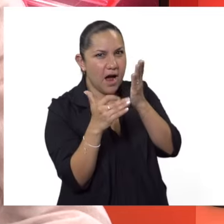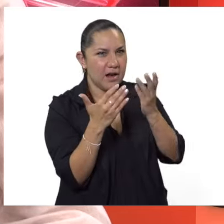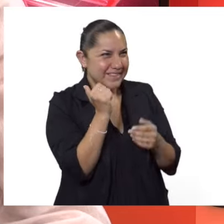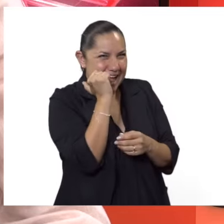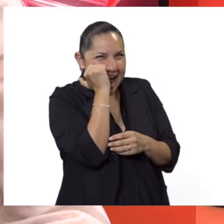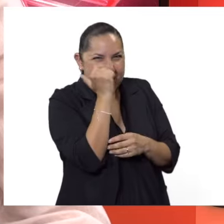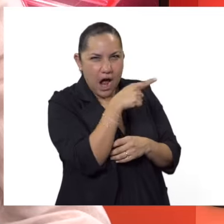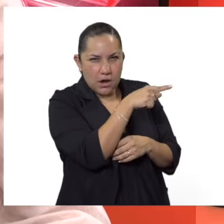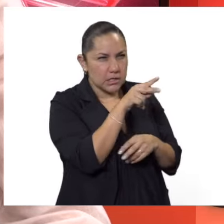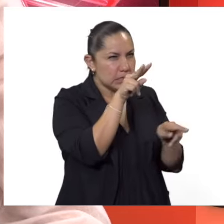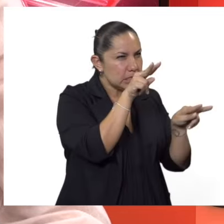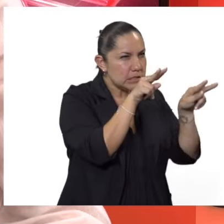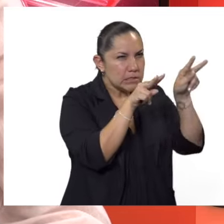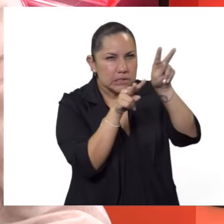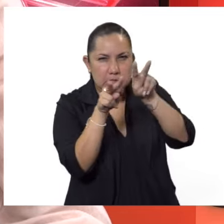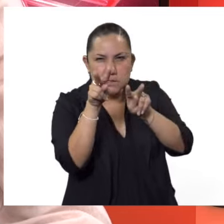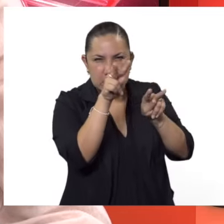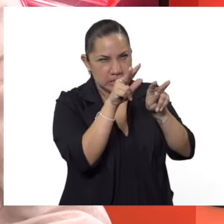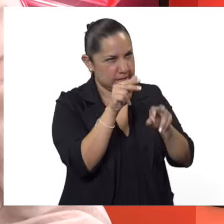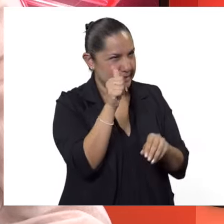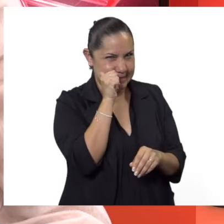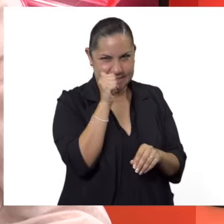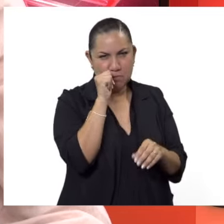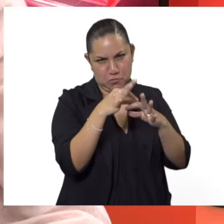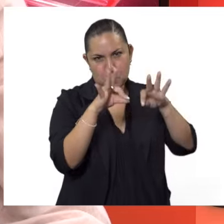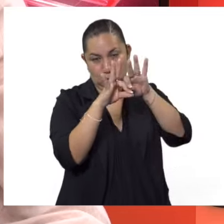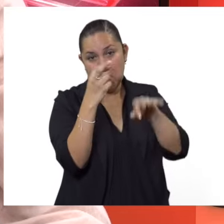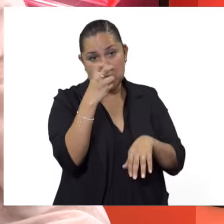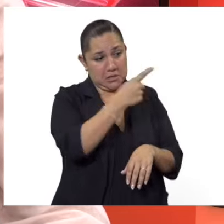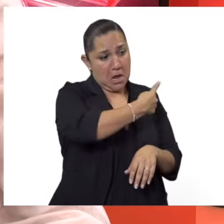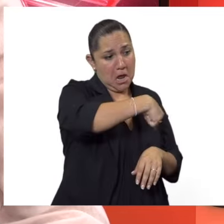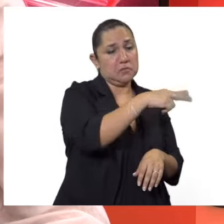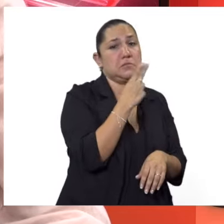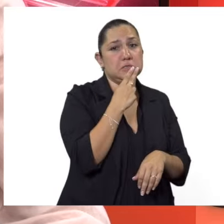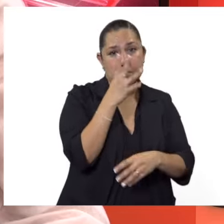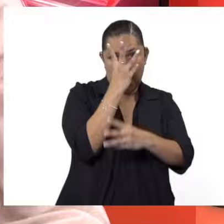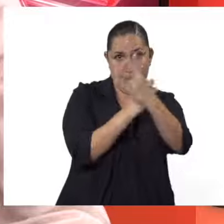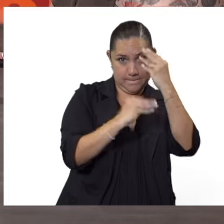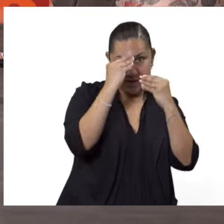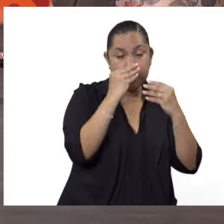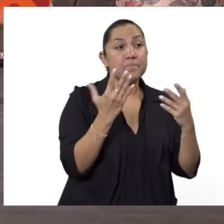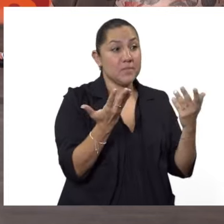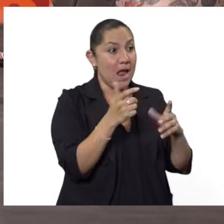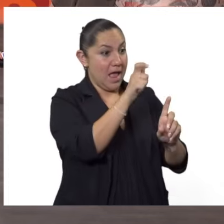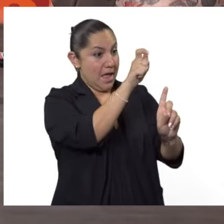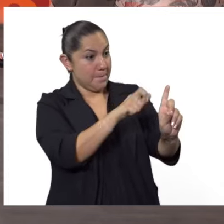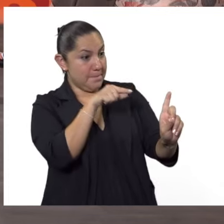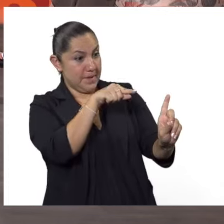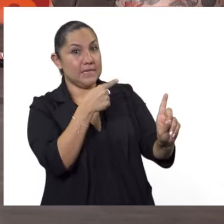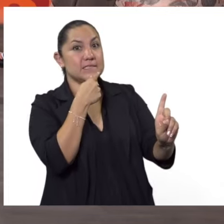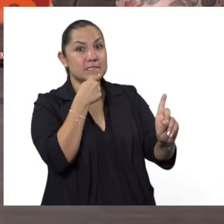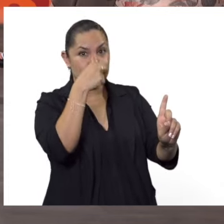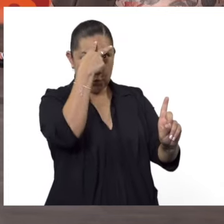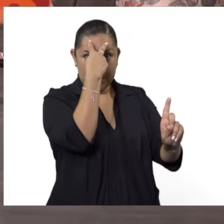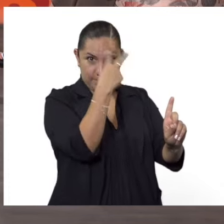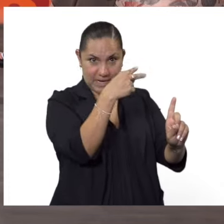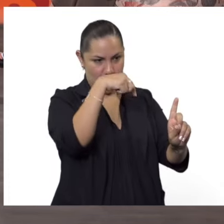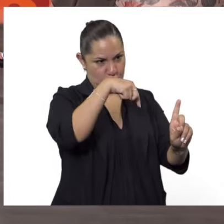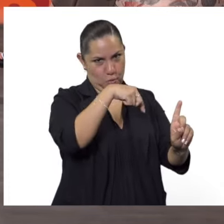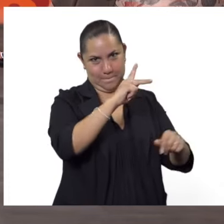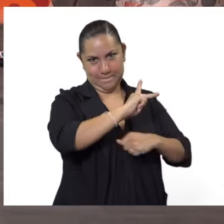eh eh hablando de este eh planteamiento de la historia de un niño mexicano en el contexto